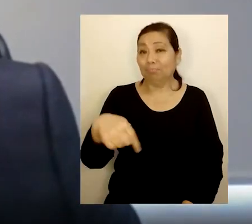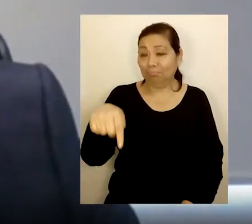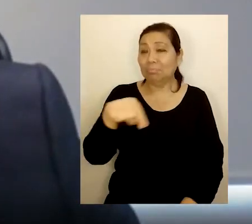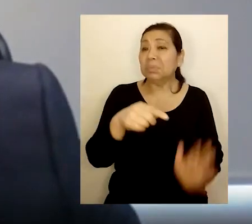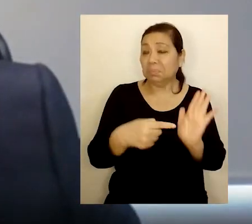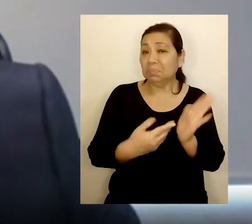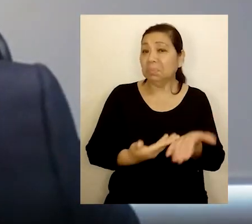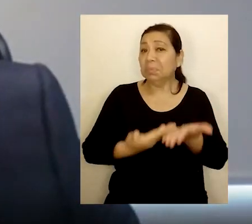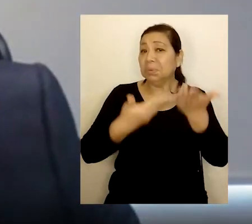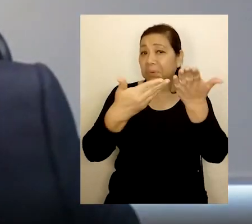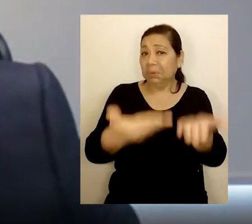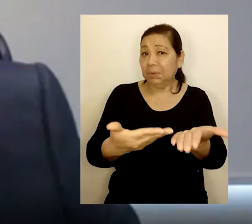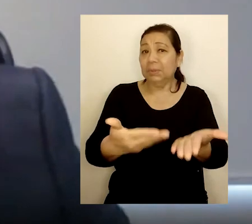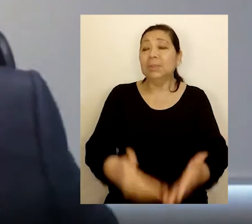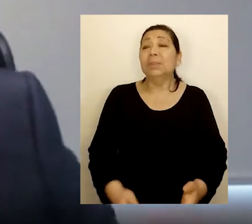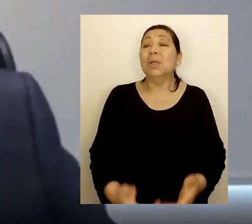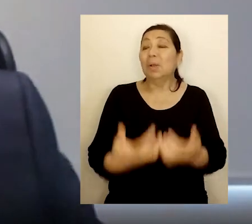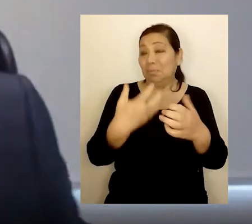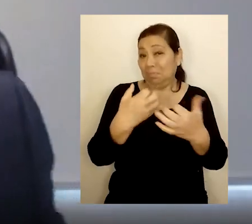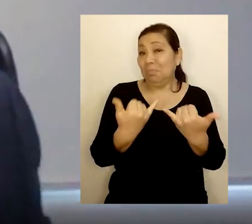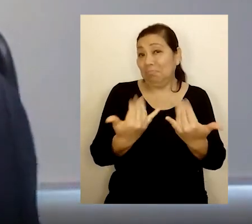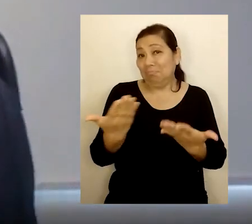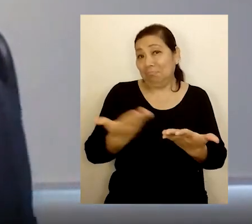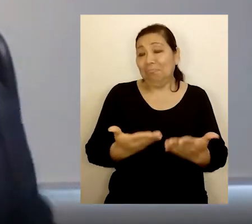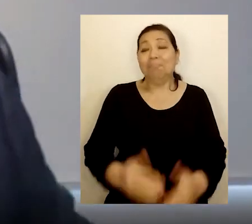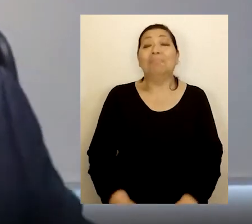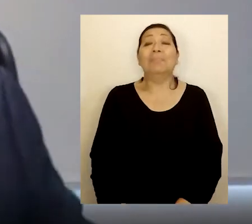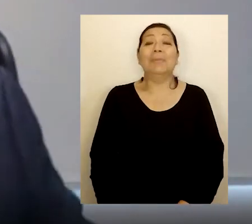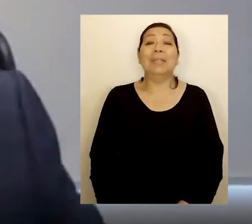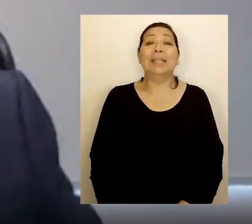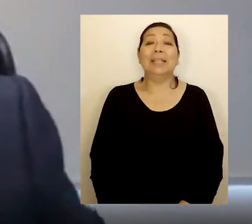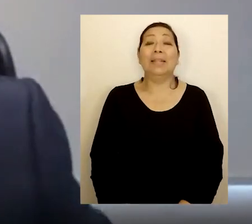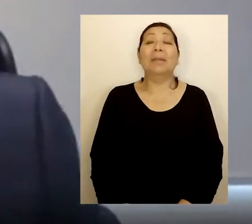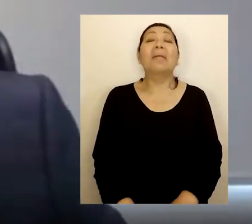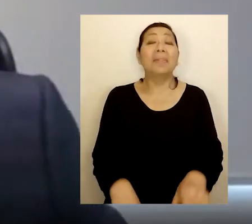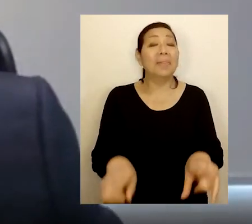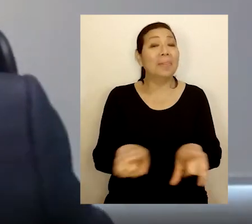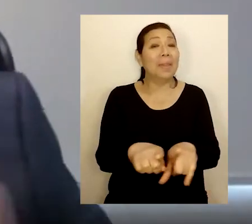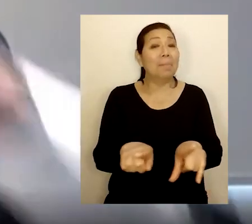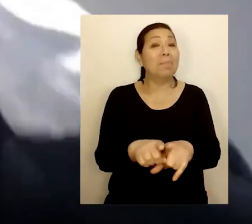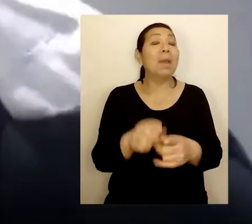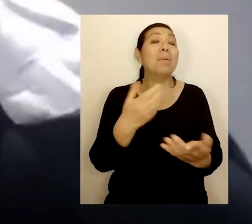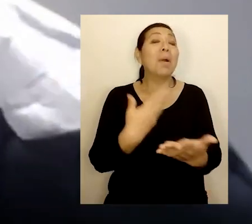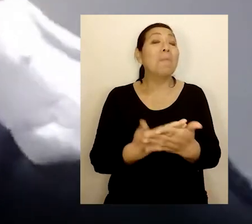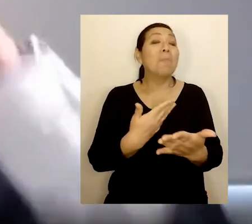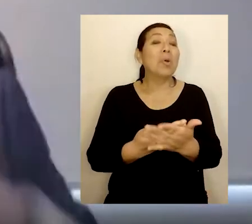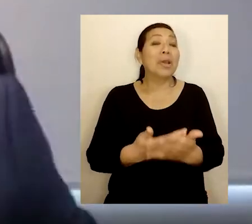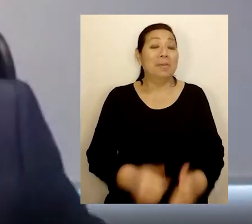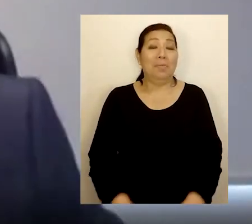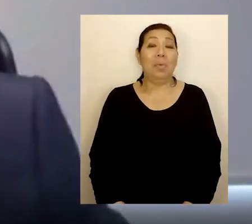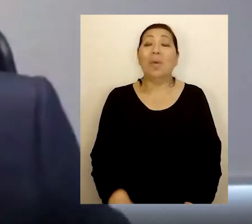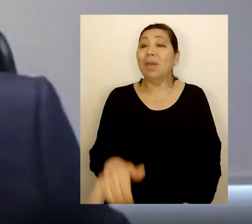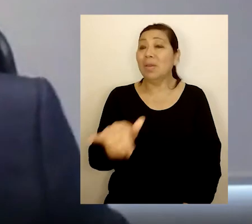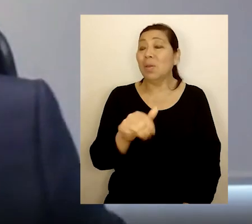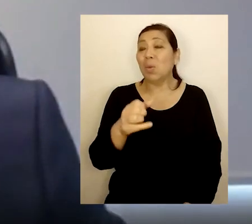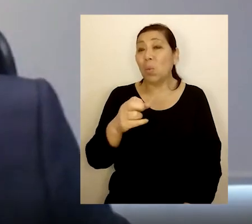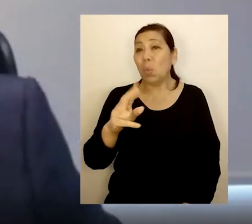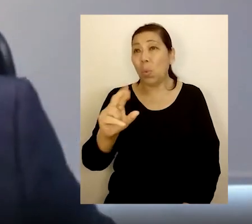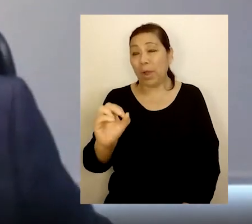Nosotros presentamos, ahorita acaban de señalar de que también las pruebas de EY